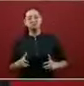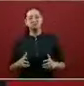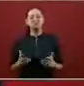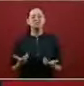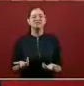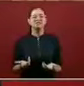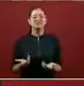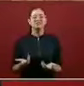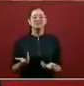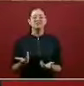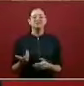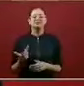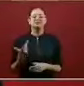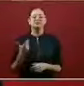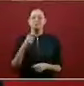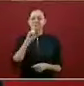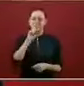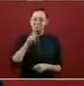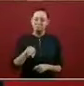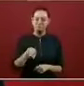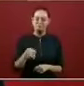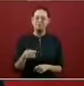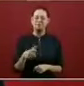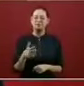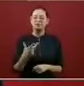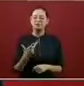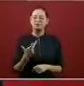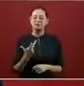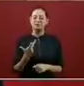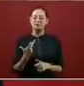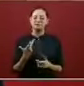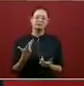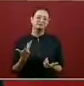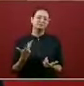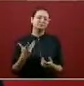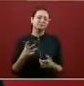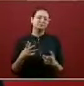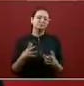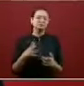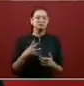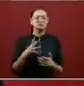Hay también un sistema piramidal,